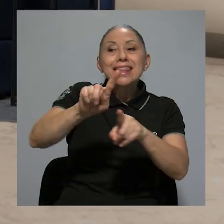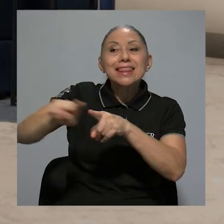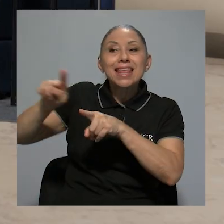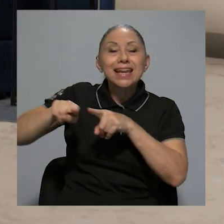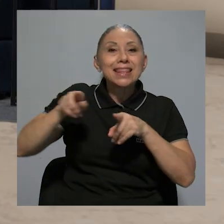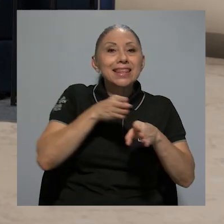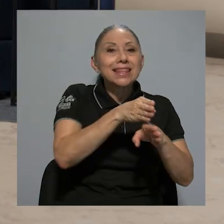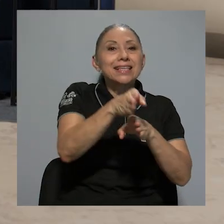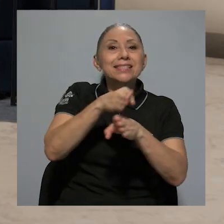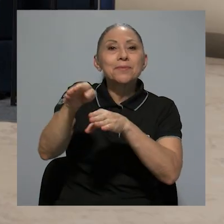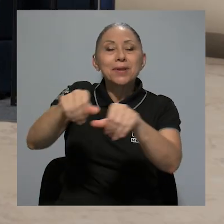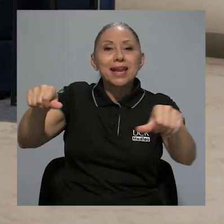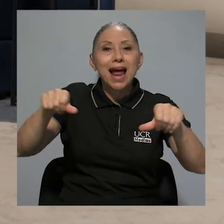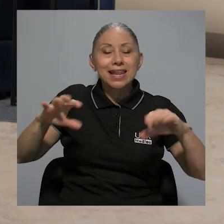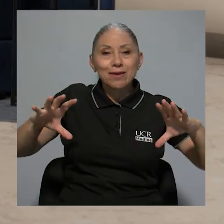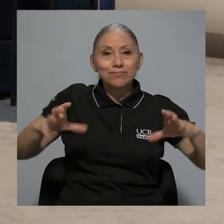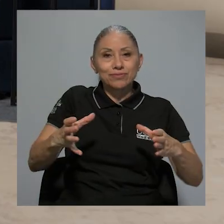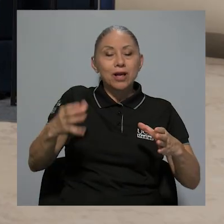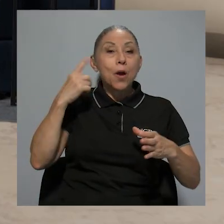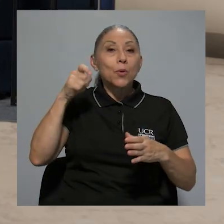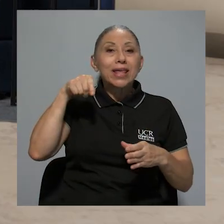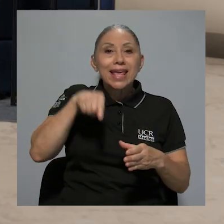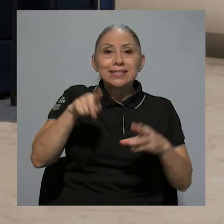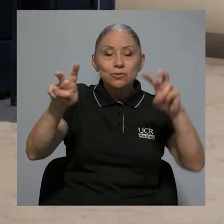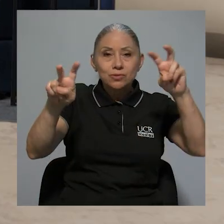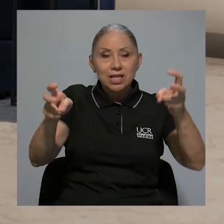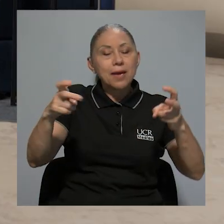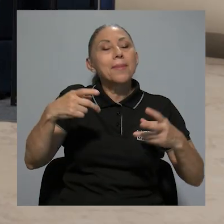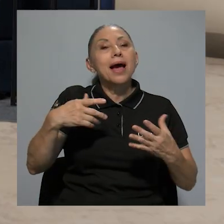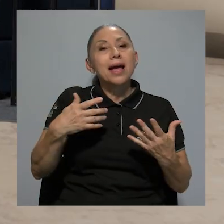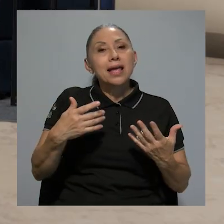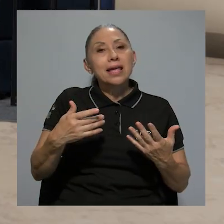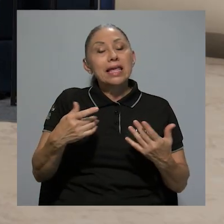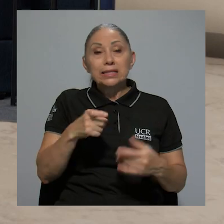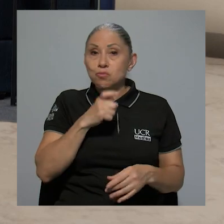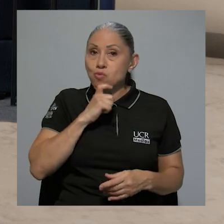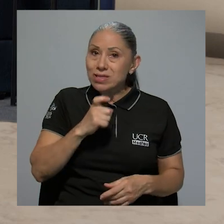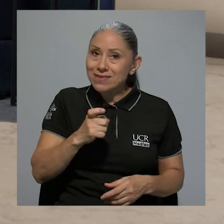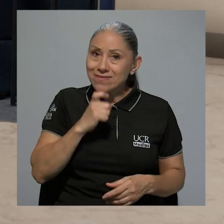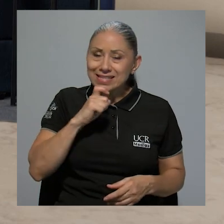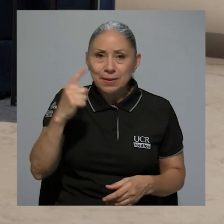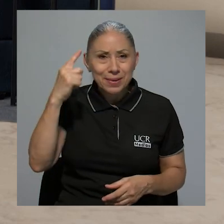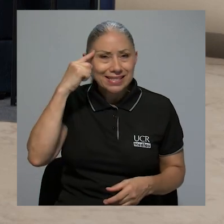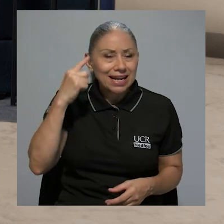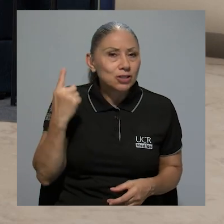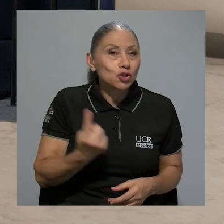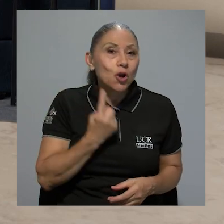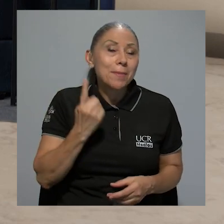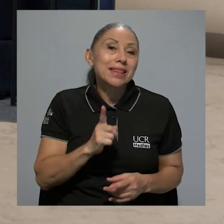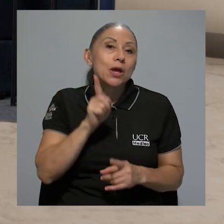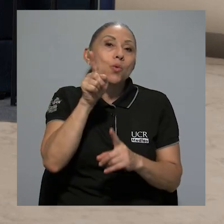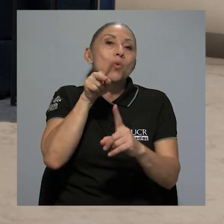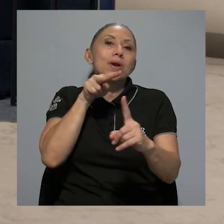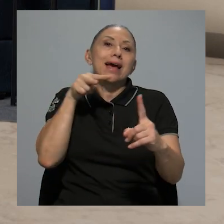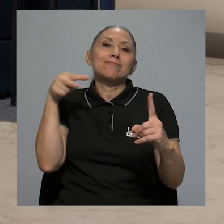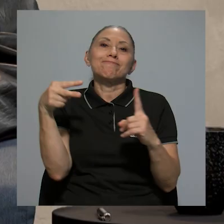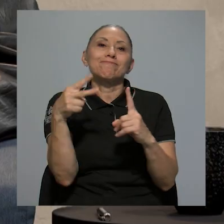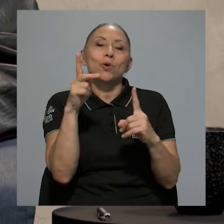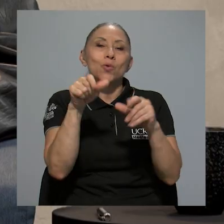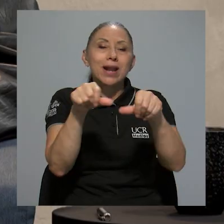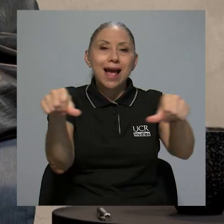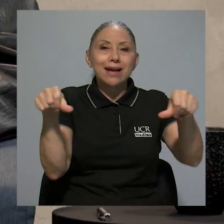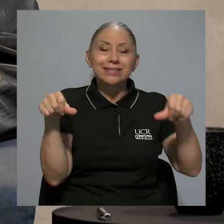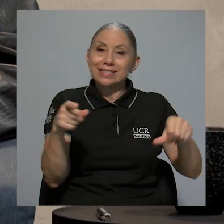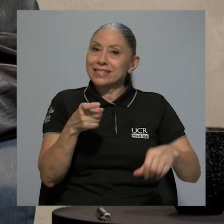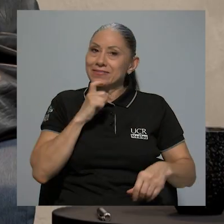interdisciplinaria y justamente porque es un tema en el que yo creo que es muy difícil pensar solo en una disciplina. Una